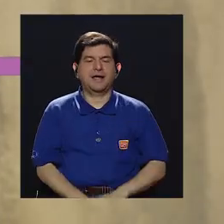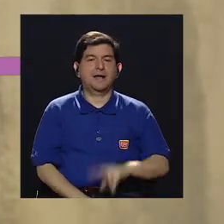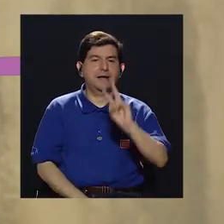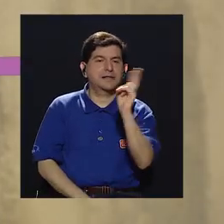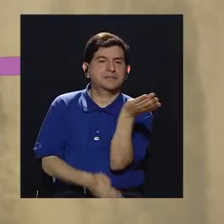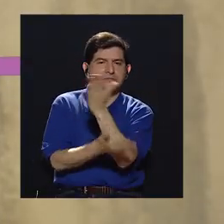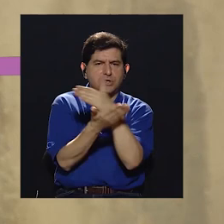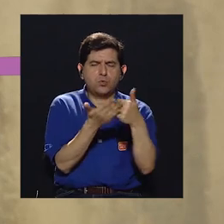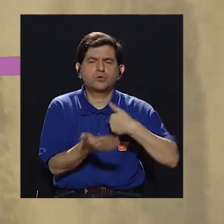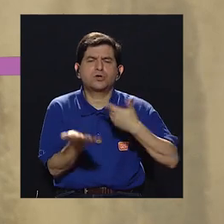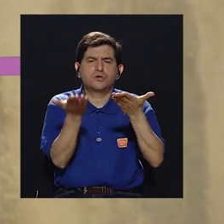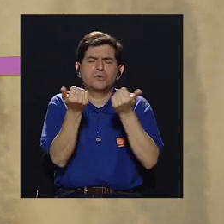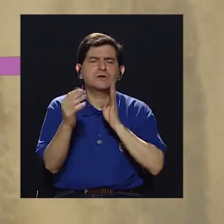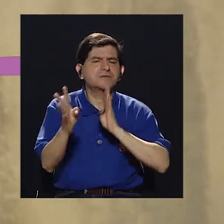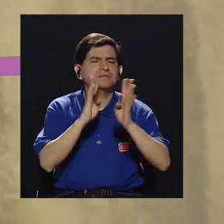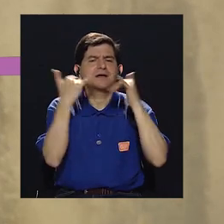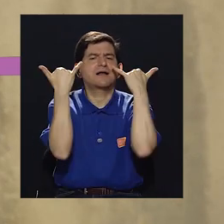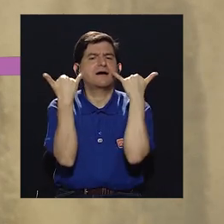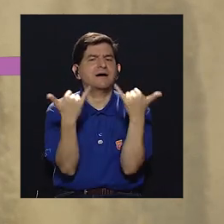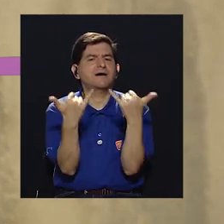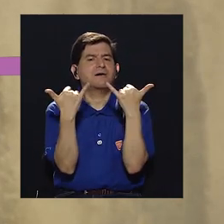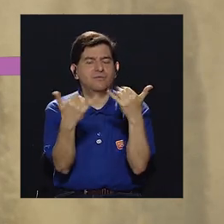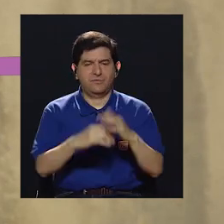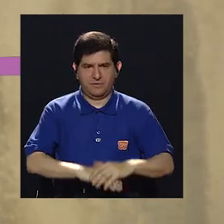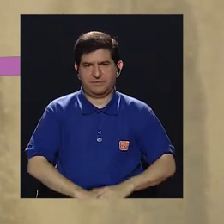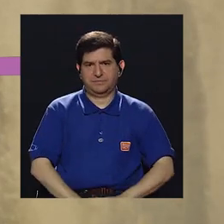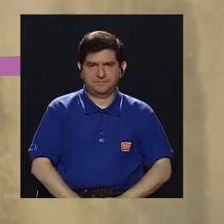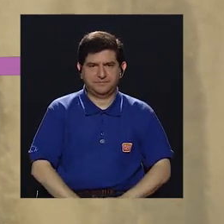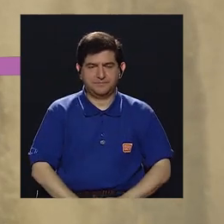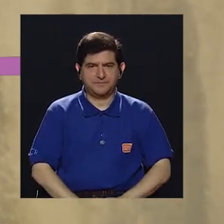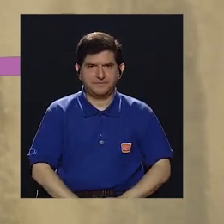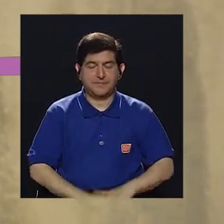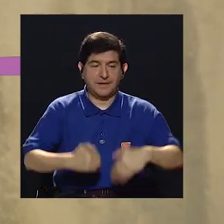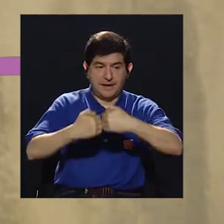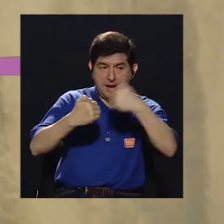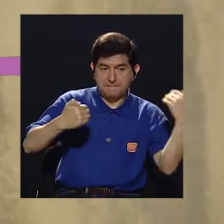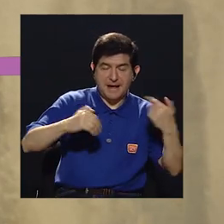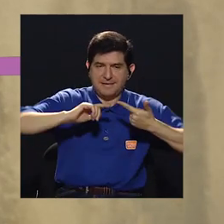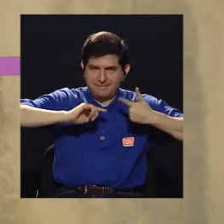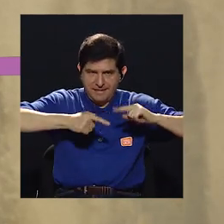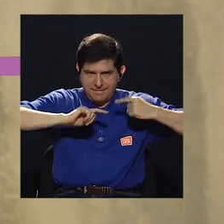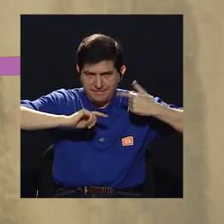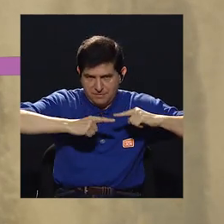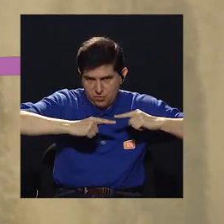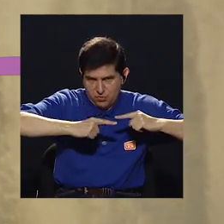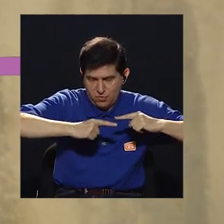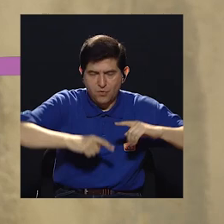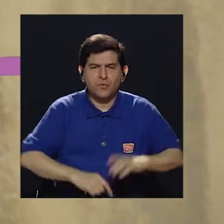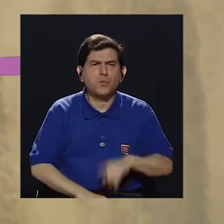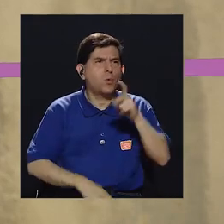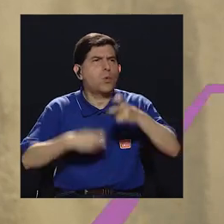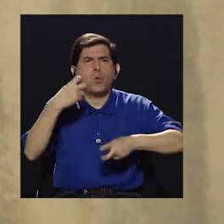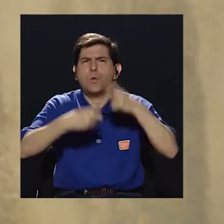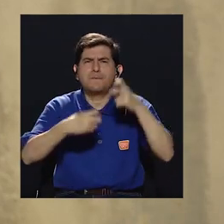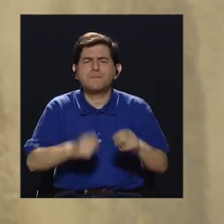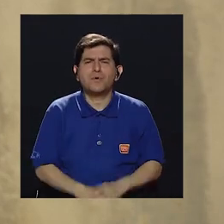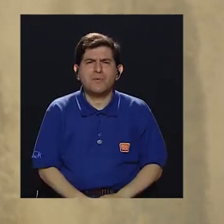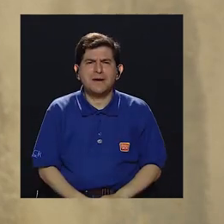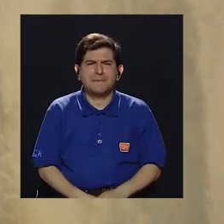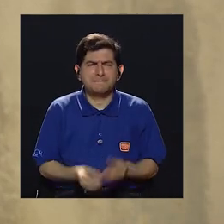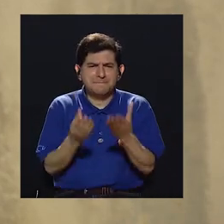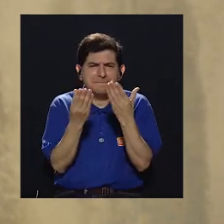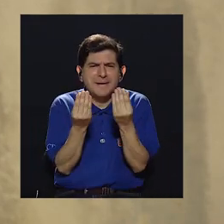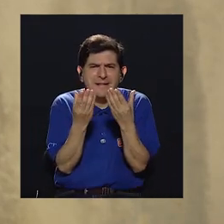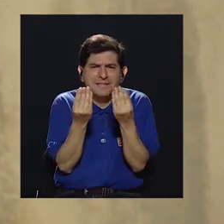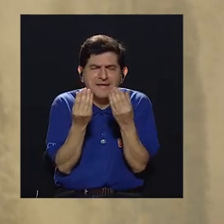Doctor, en este segundo bloque me gustaría que conversáramos acerca de si aparte del dolor, un problema de nervio